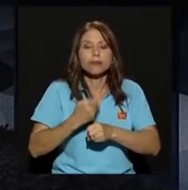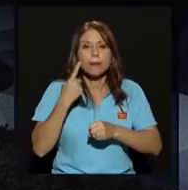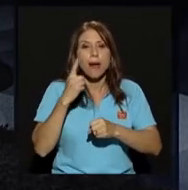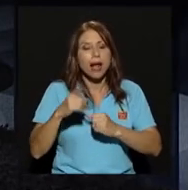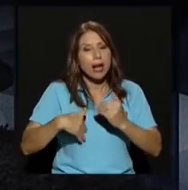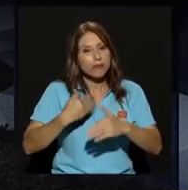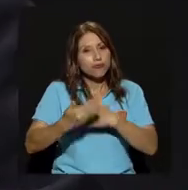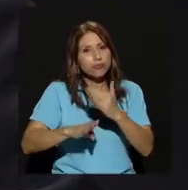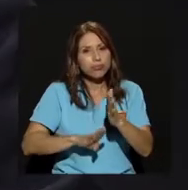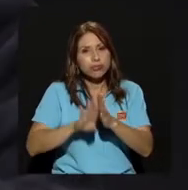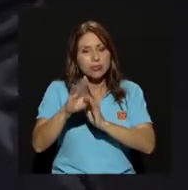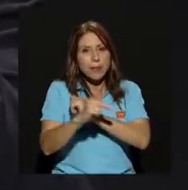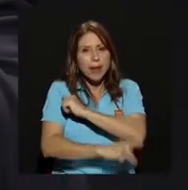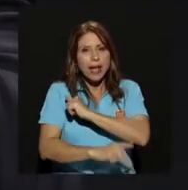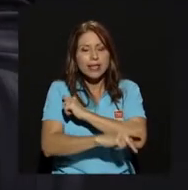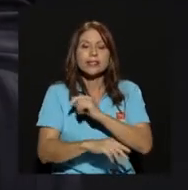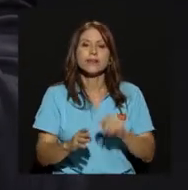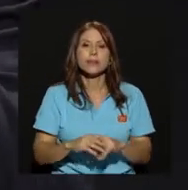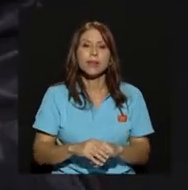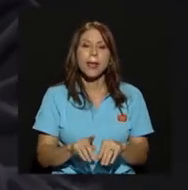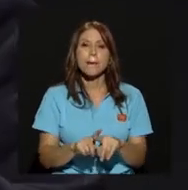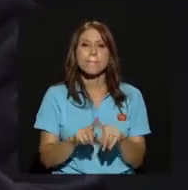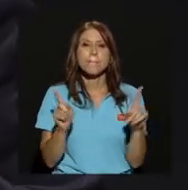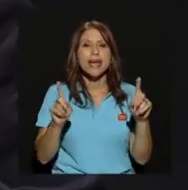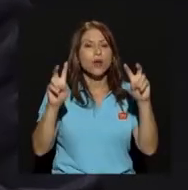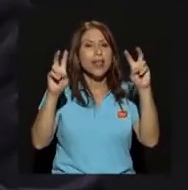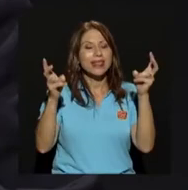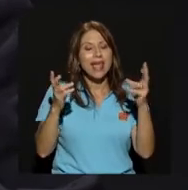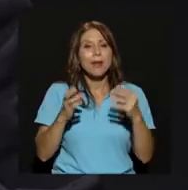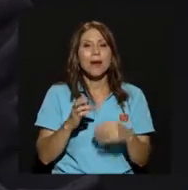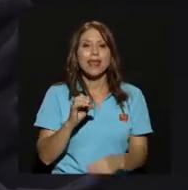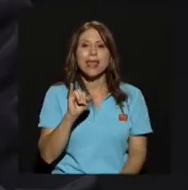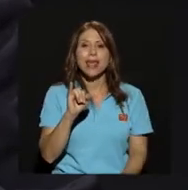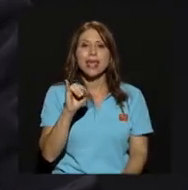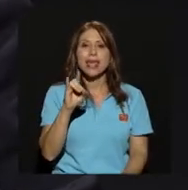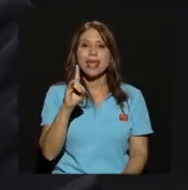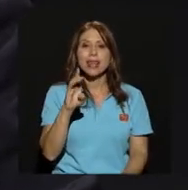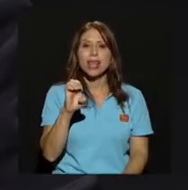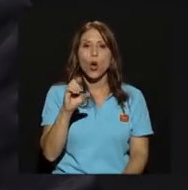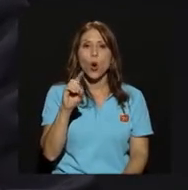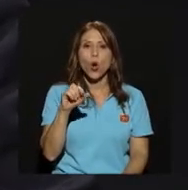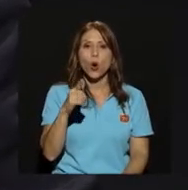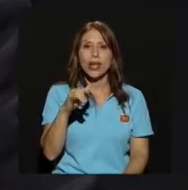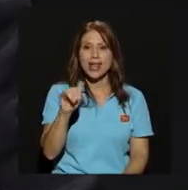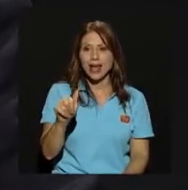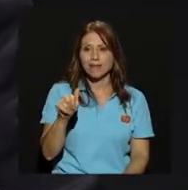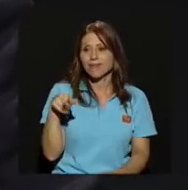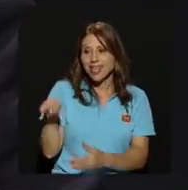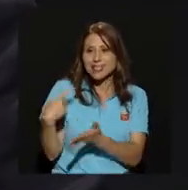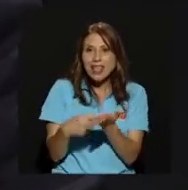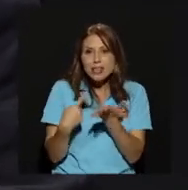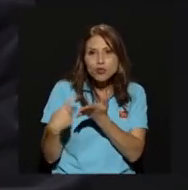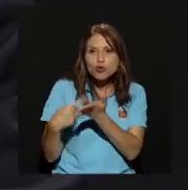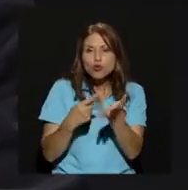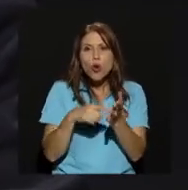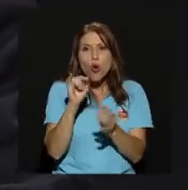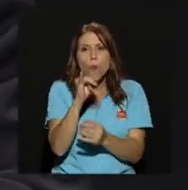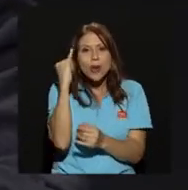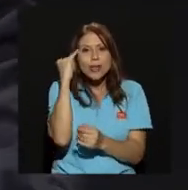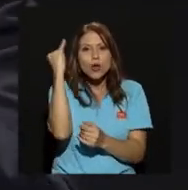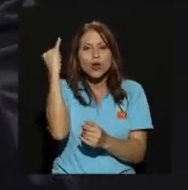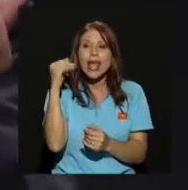adelante pero el tema de vídeo y de ideologizar una discusión como ésta es tan grave